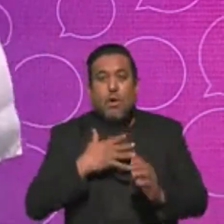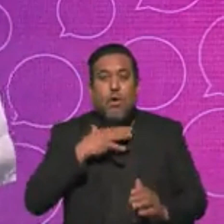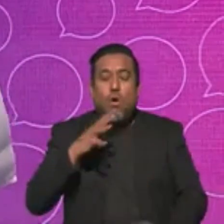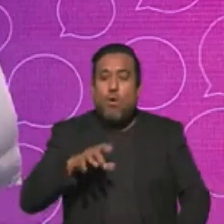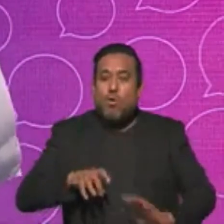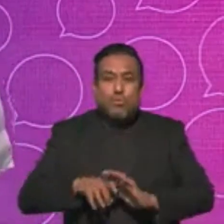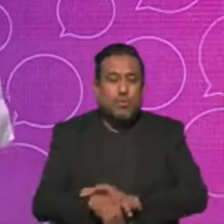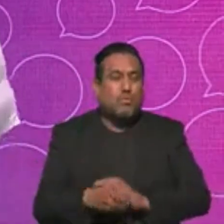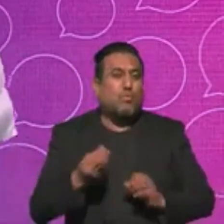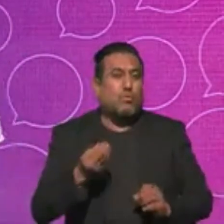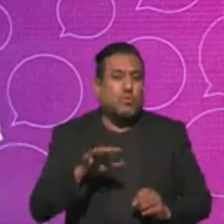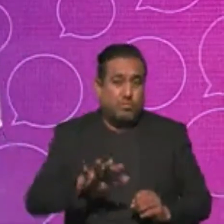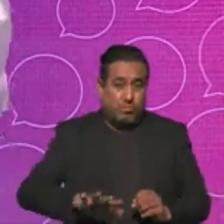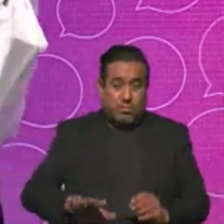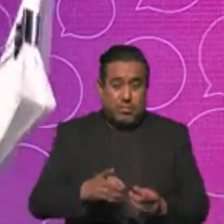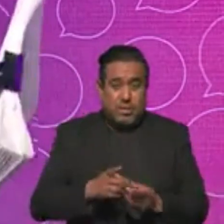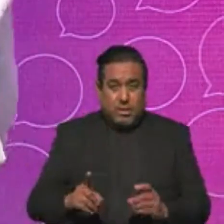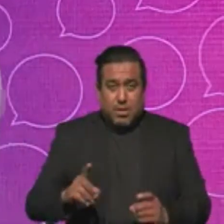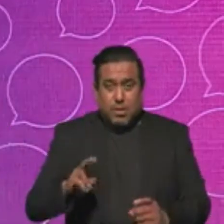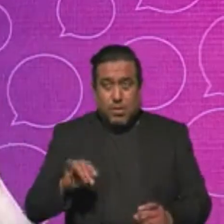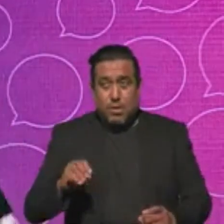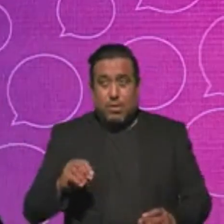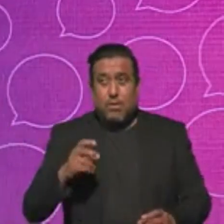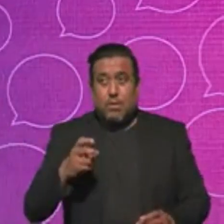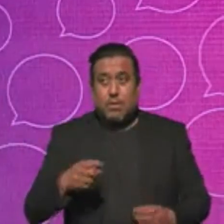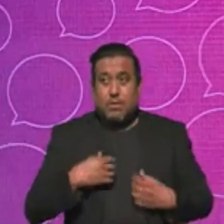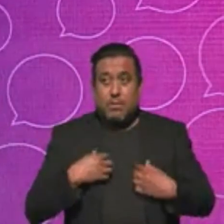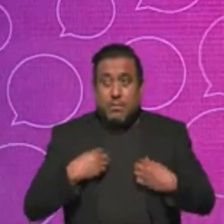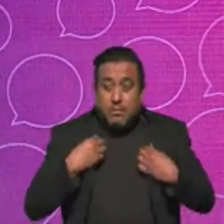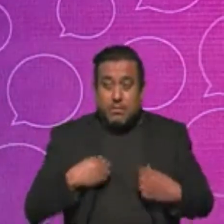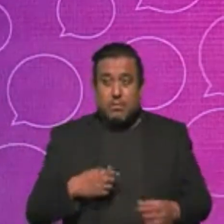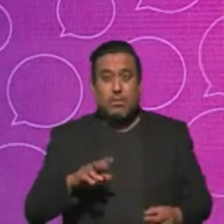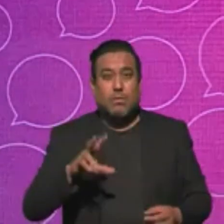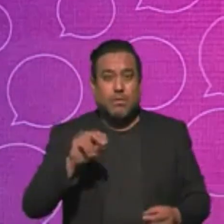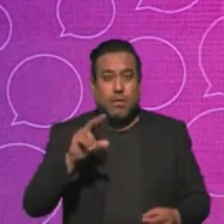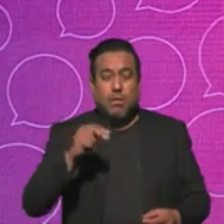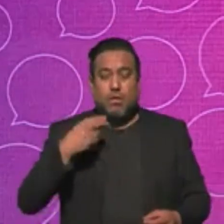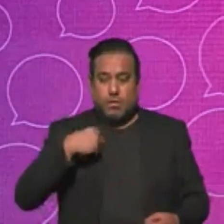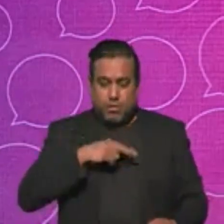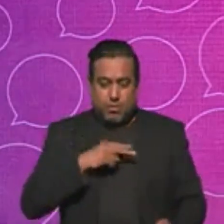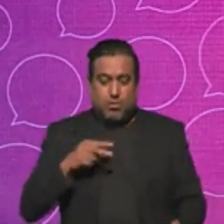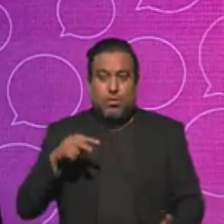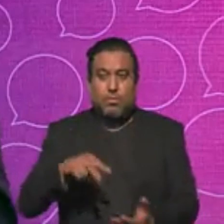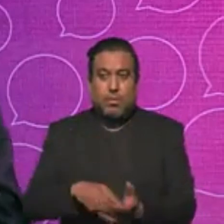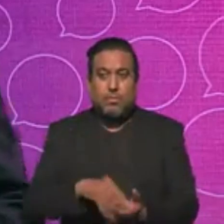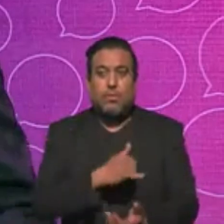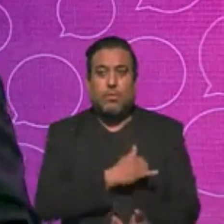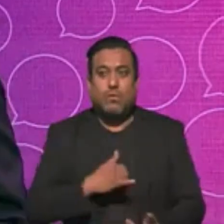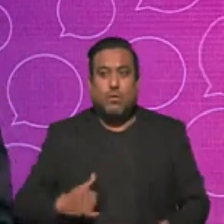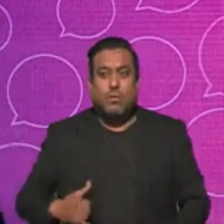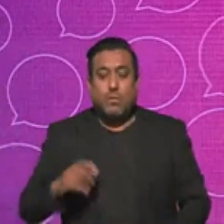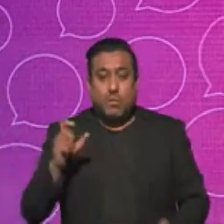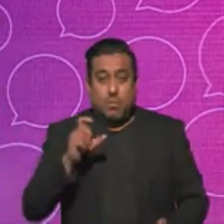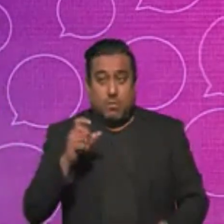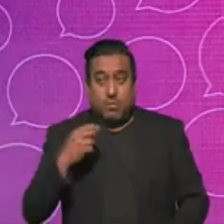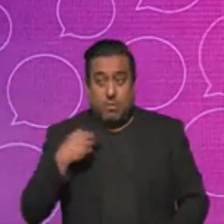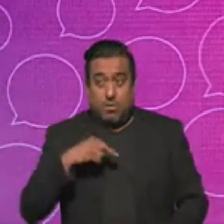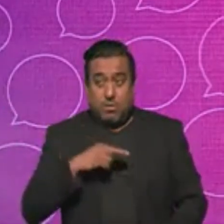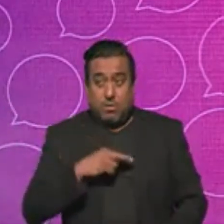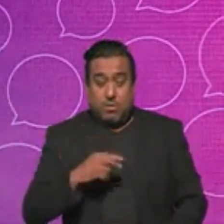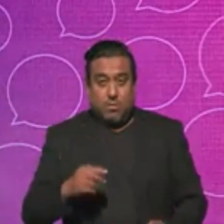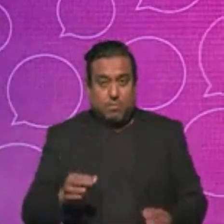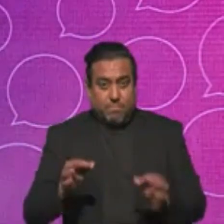desarrollo urbano queden ahí impunes no van a quedar impunes porque vamos a llegar al ayuntamiento y en el ayuntamiento